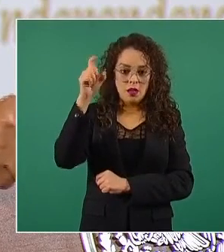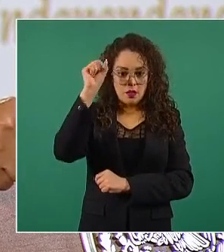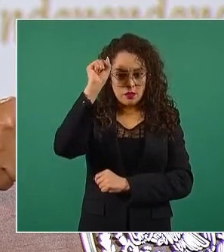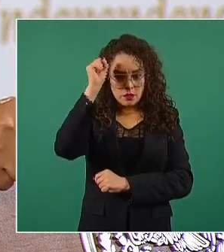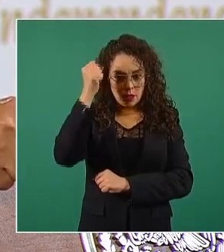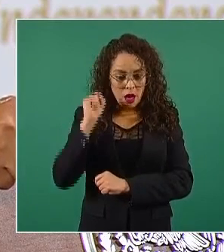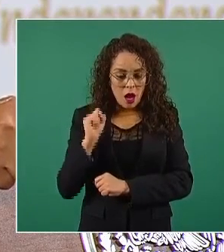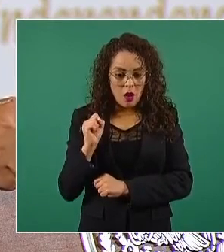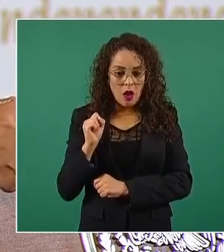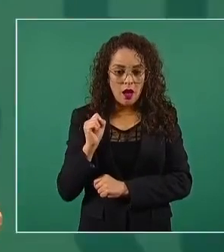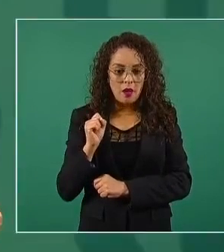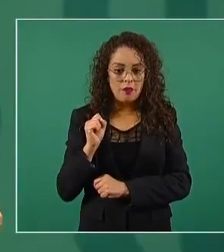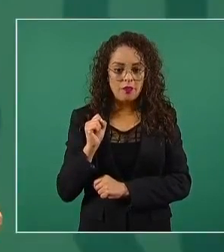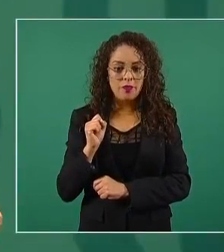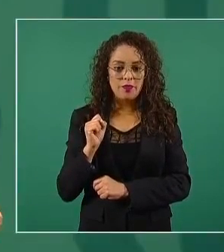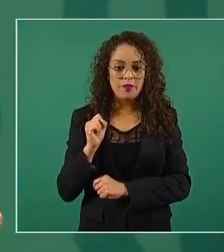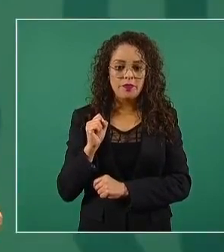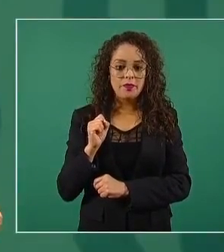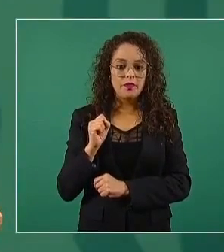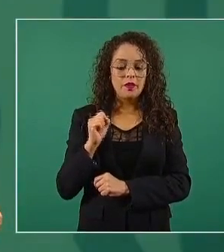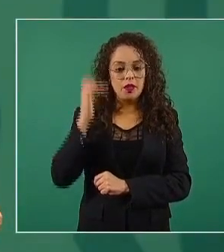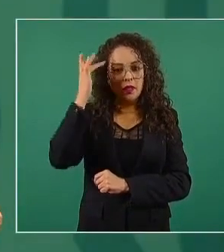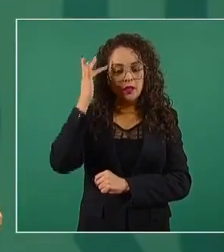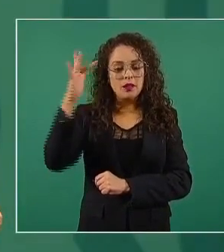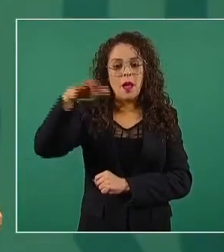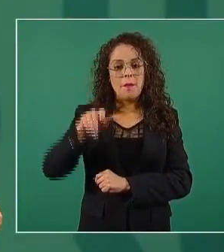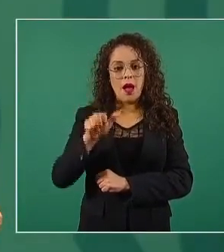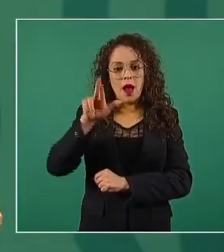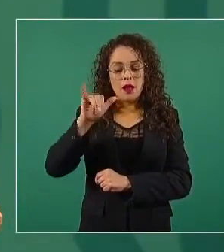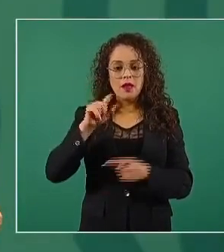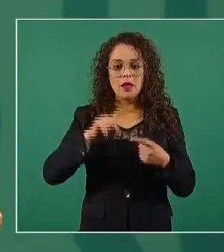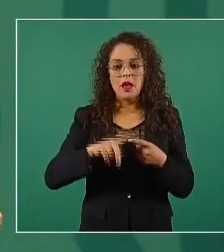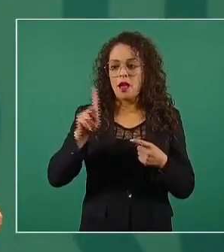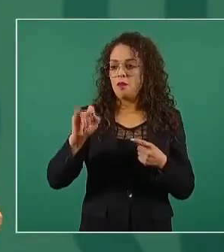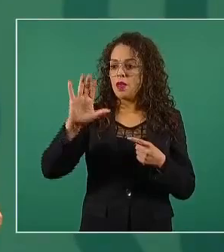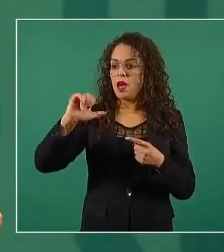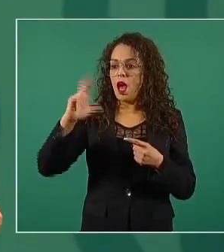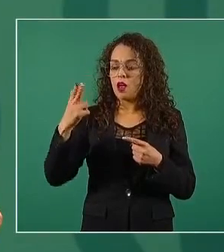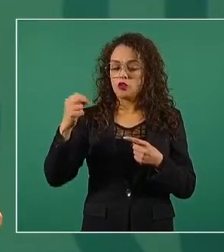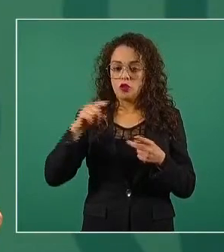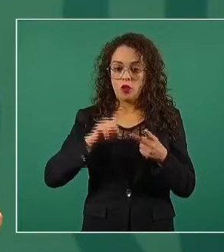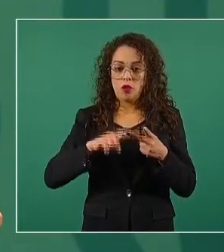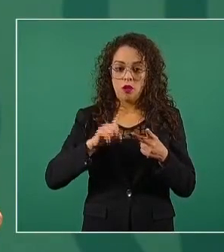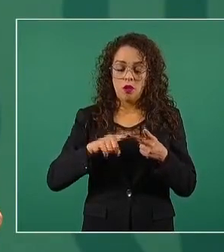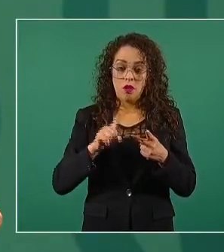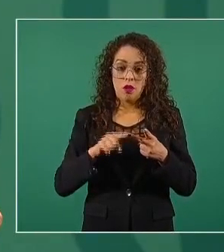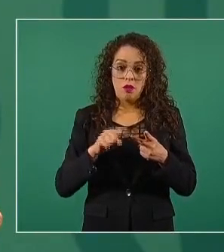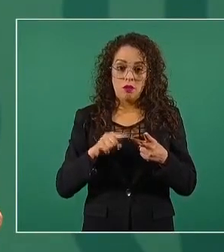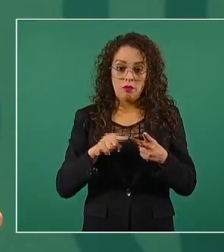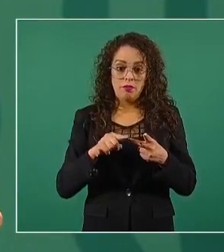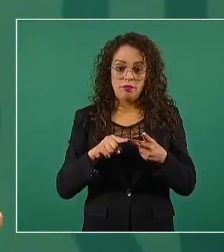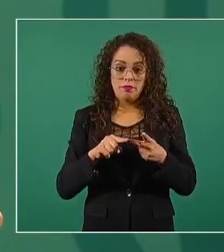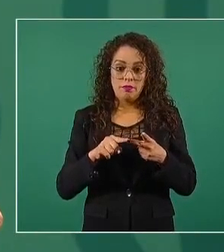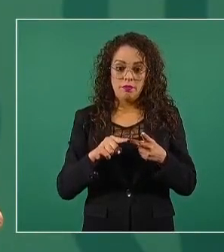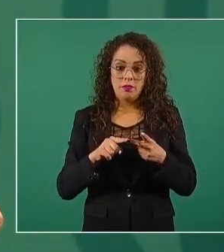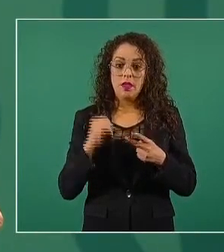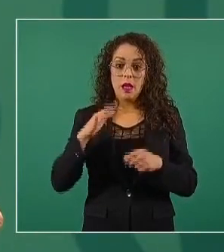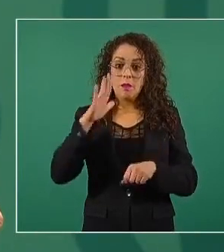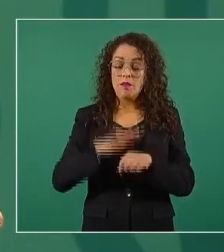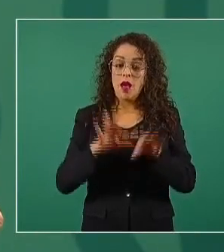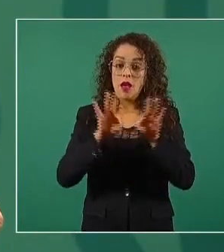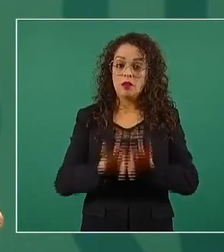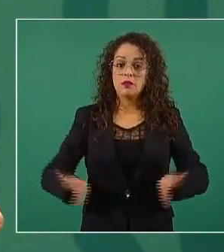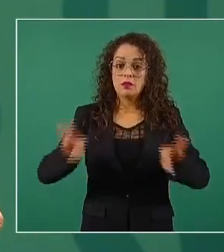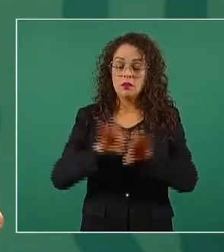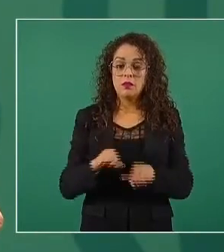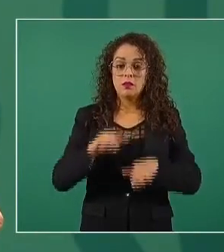la presa de Santa María, la presa Picacho, sobre todo los canales de riego,